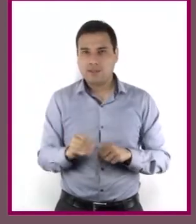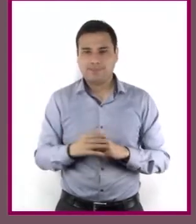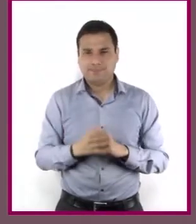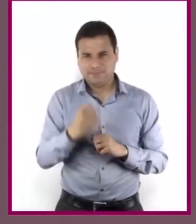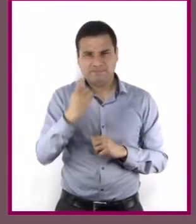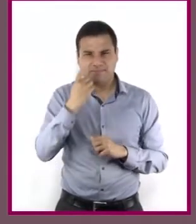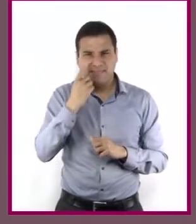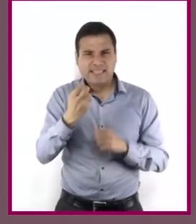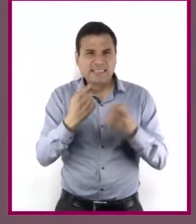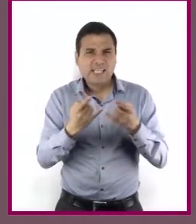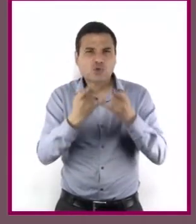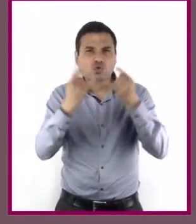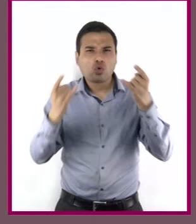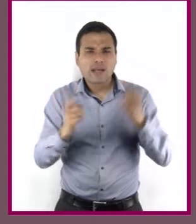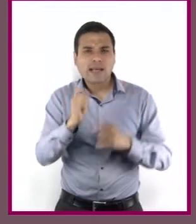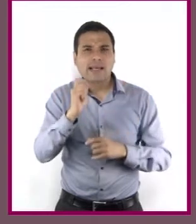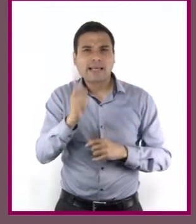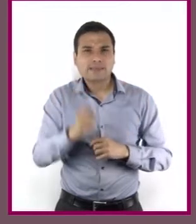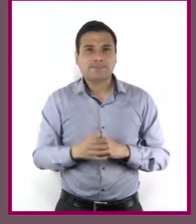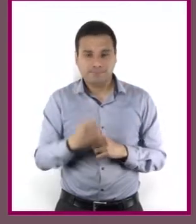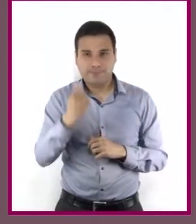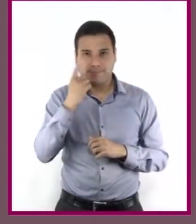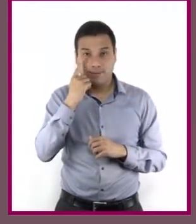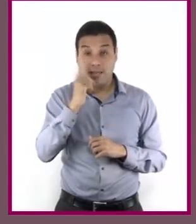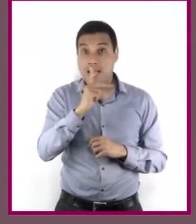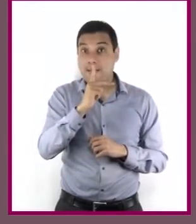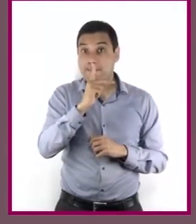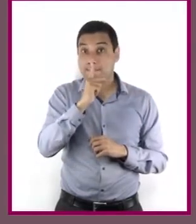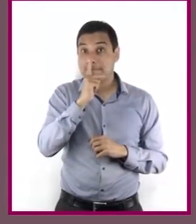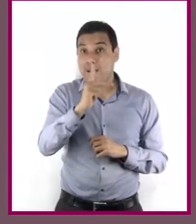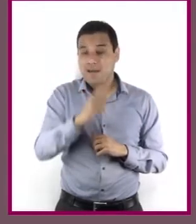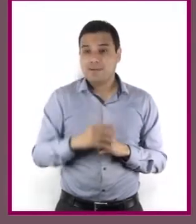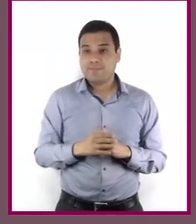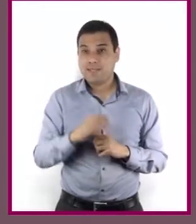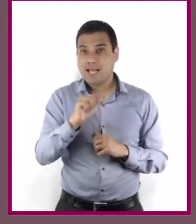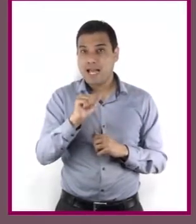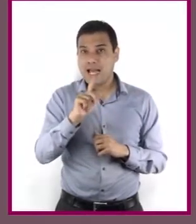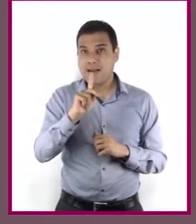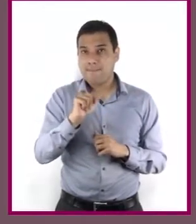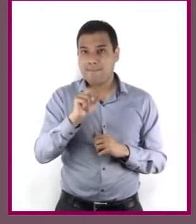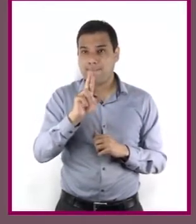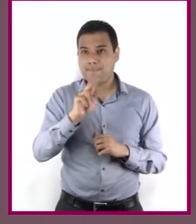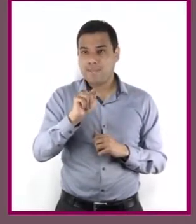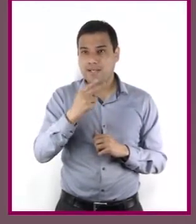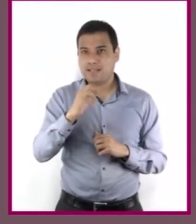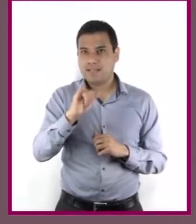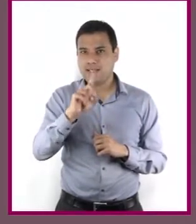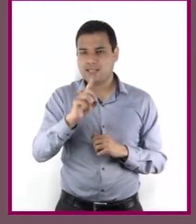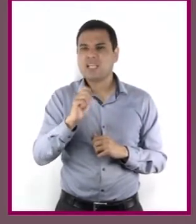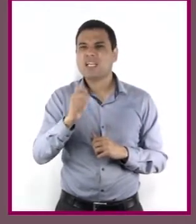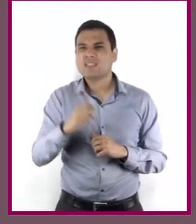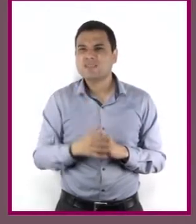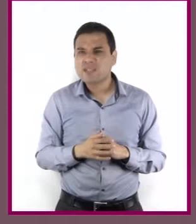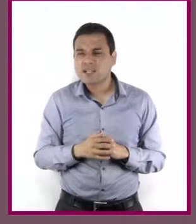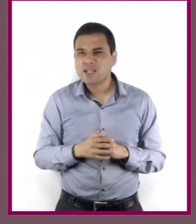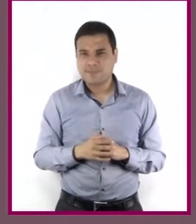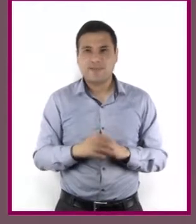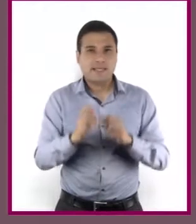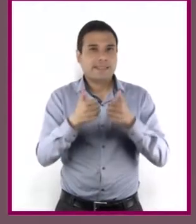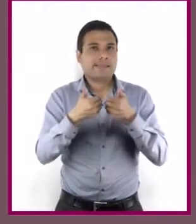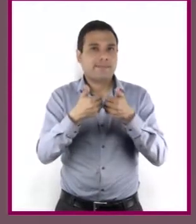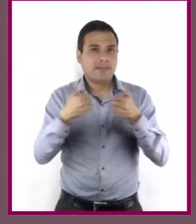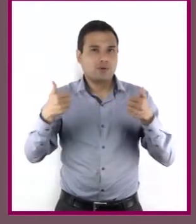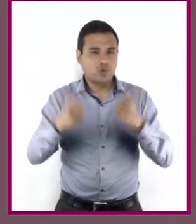apartheid? El apartheid, en la lengua afrikaans, significa separación y se convirtió en